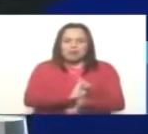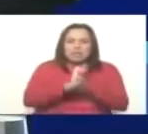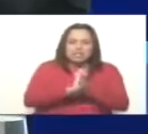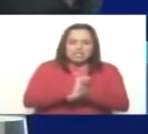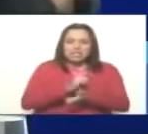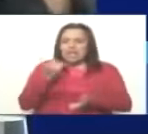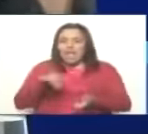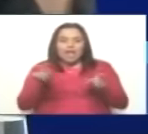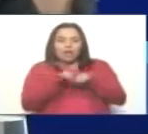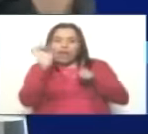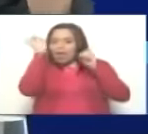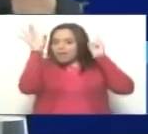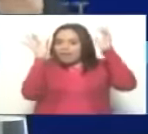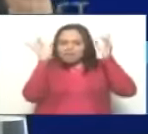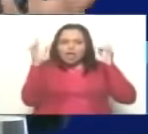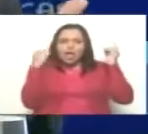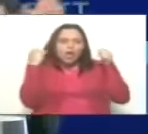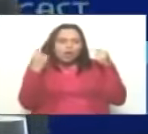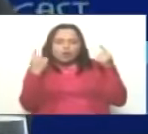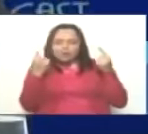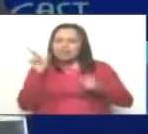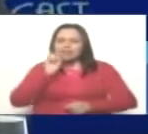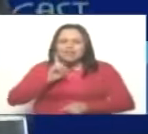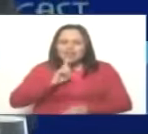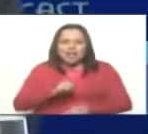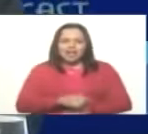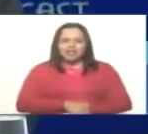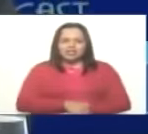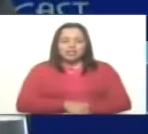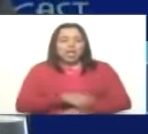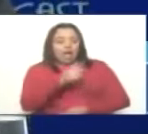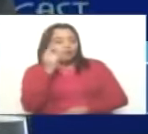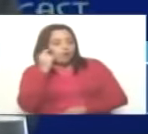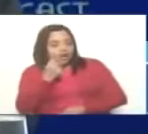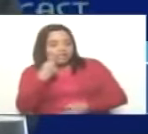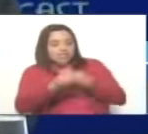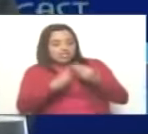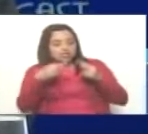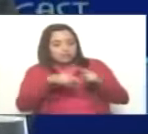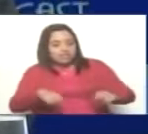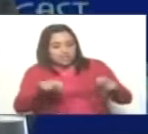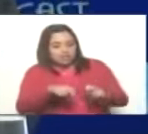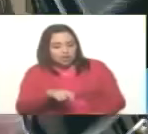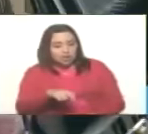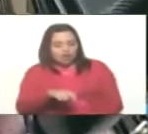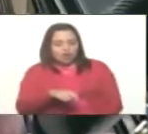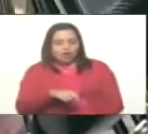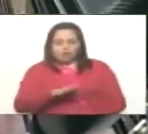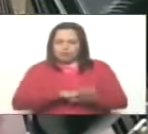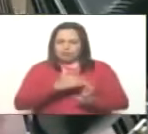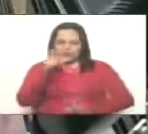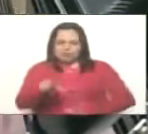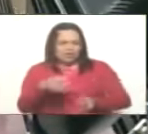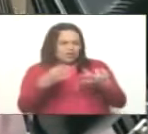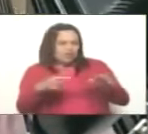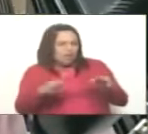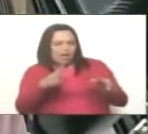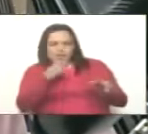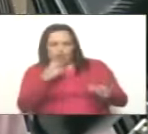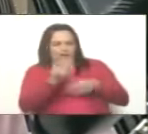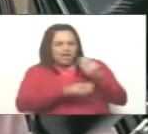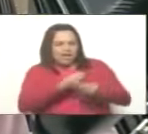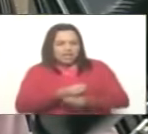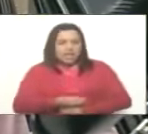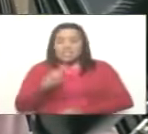ataque de esquizofrenia. Mentira. ¿Y a ella se le han hecho estudios para determinar? Porque para una persona normal no hace estas cosas. Bueno, ella dice que